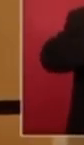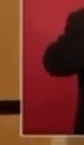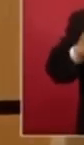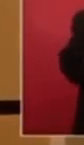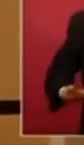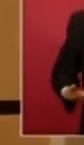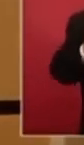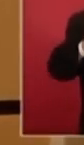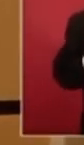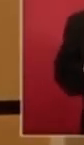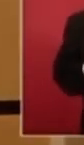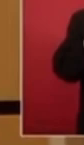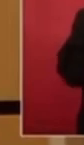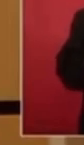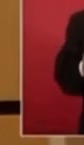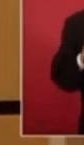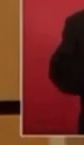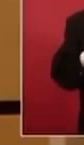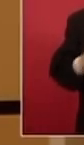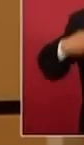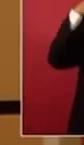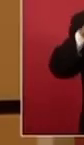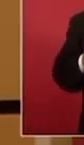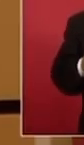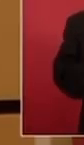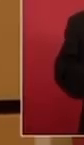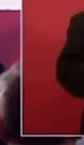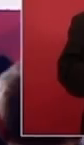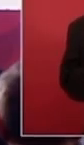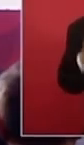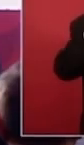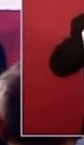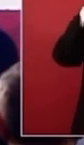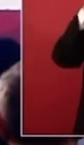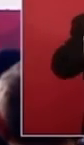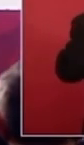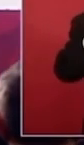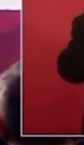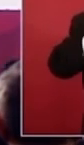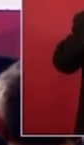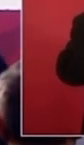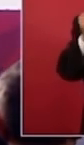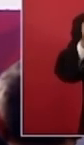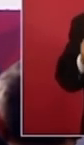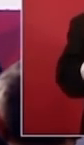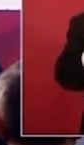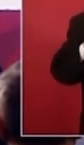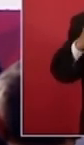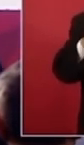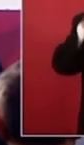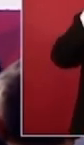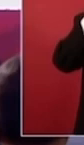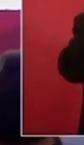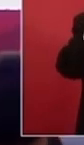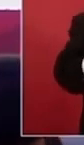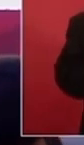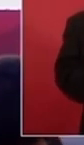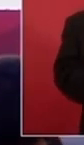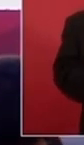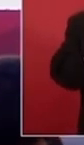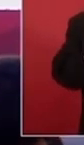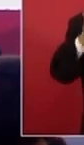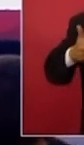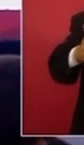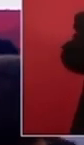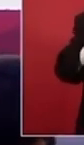Ejecutivo, es decir, en este caso, el Presidente de la República, observará los siguientes principios normativos. La autodeterminación